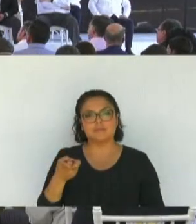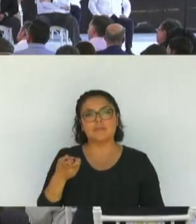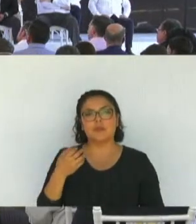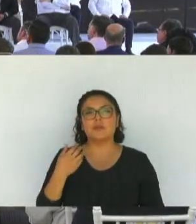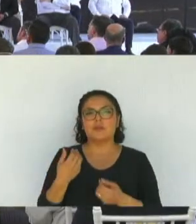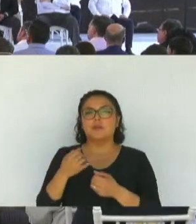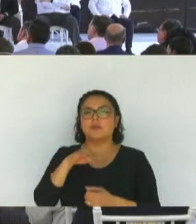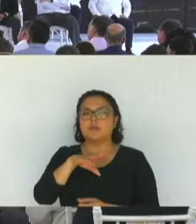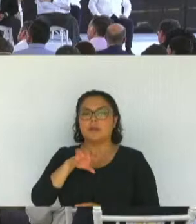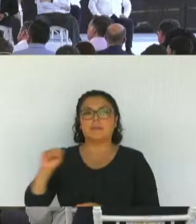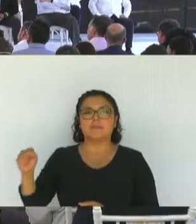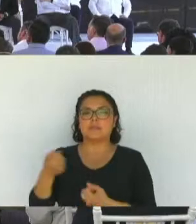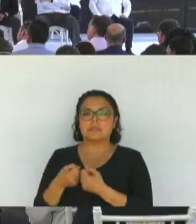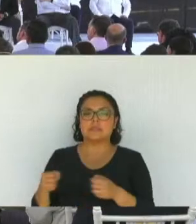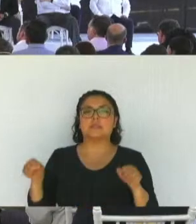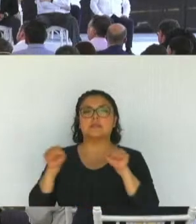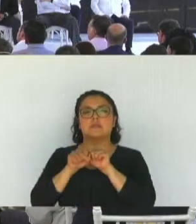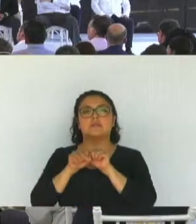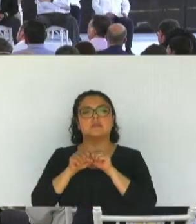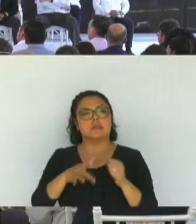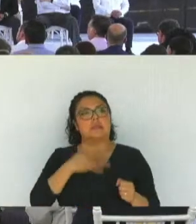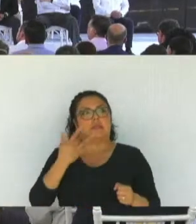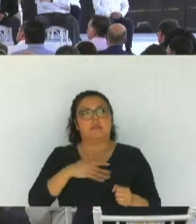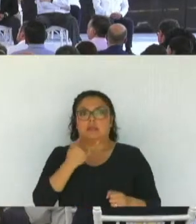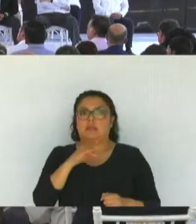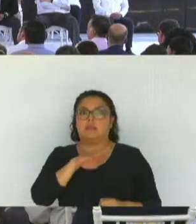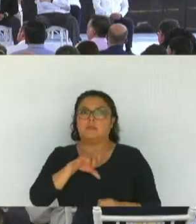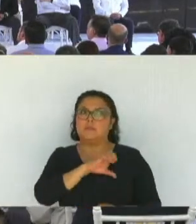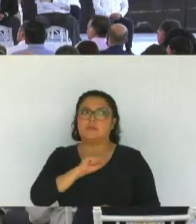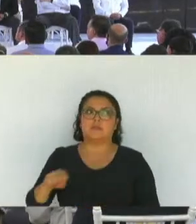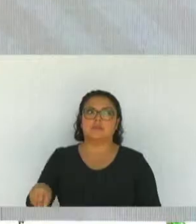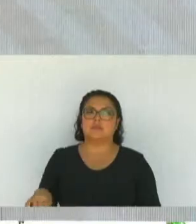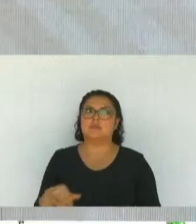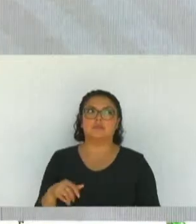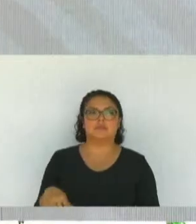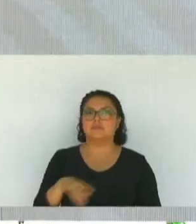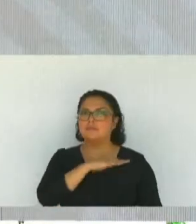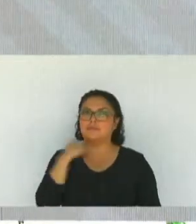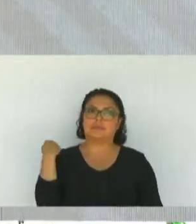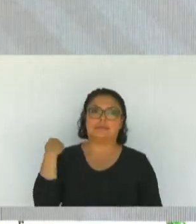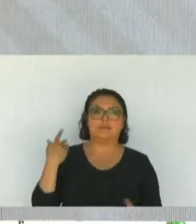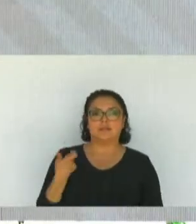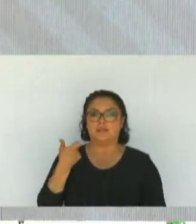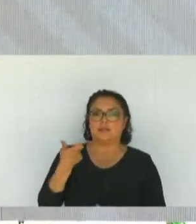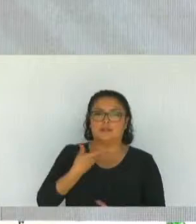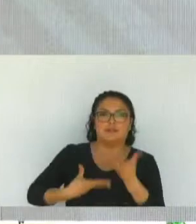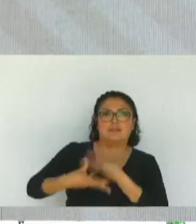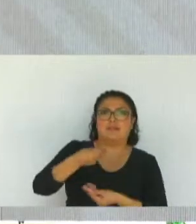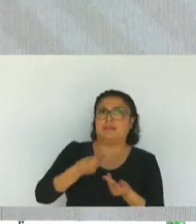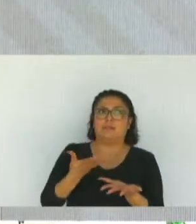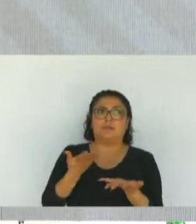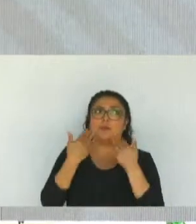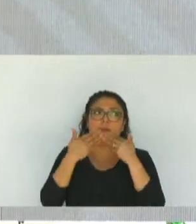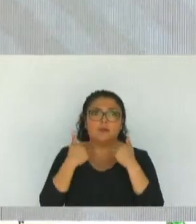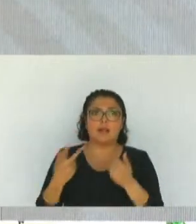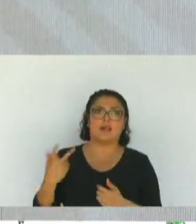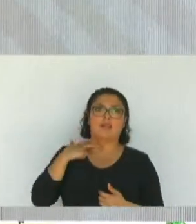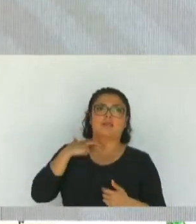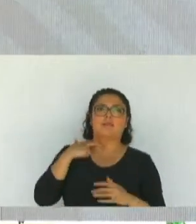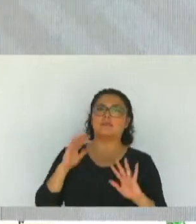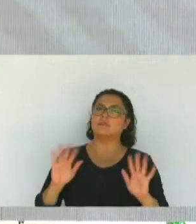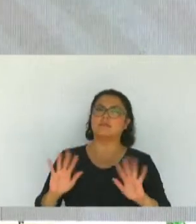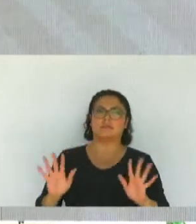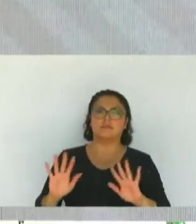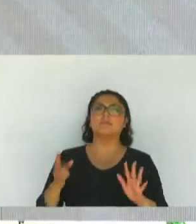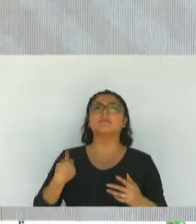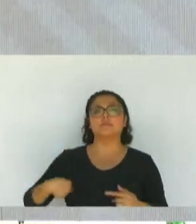a decirles, pues el IMSS está en quiebra y venimos a plantearles que va a haber un incremento de cuotas. No, todo lo contrario, a que podemos